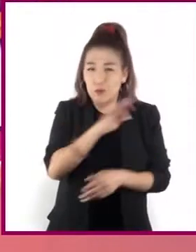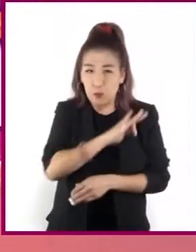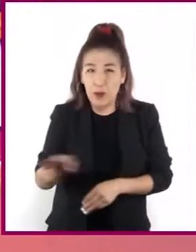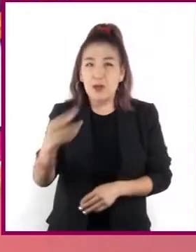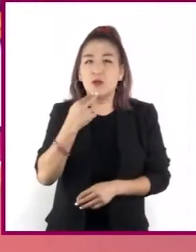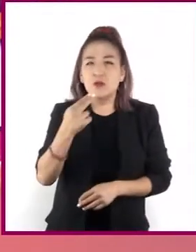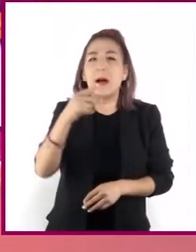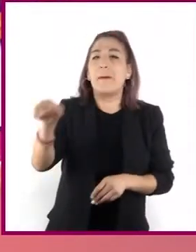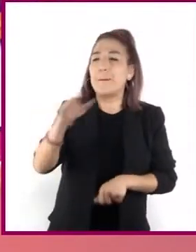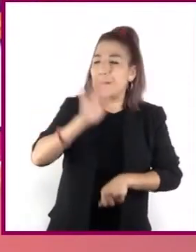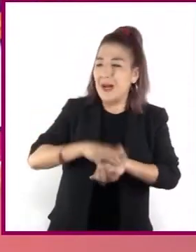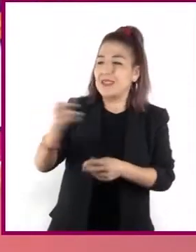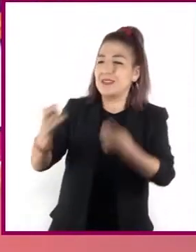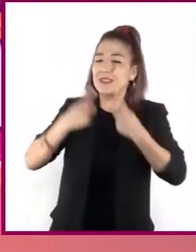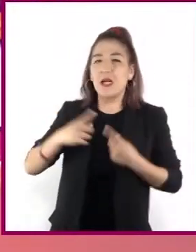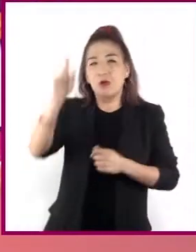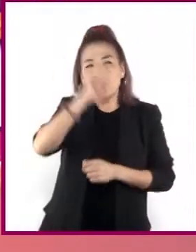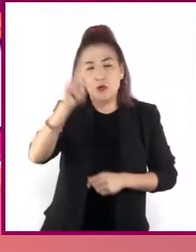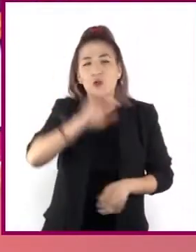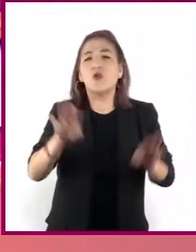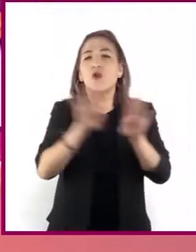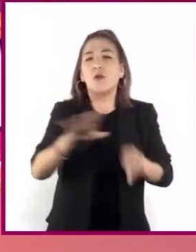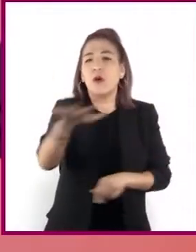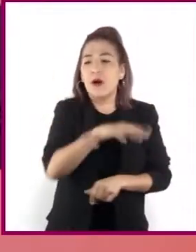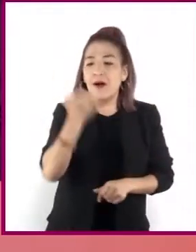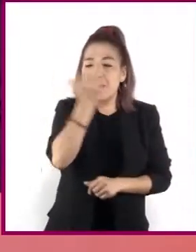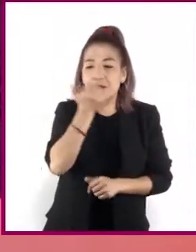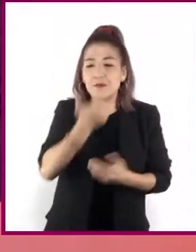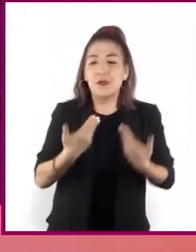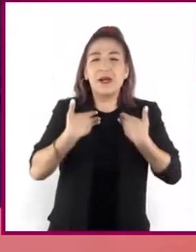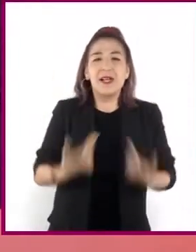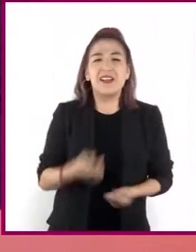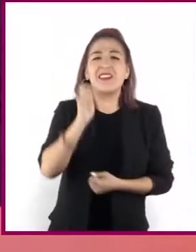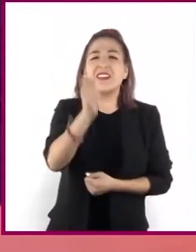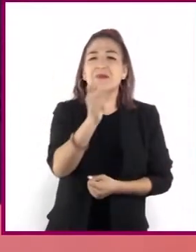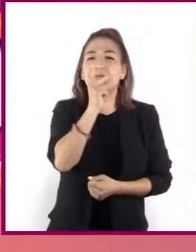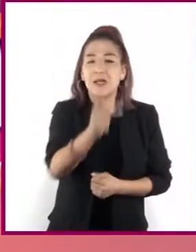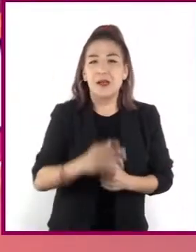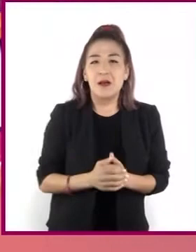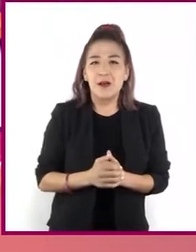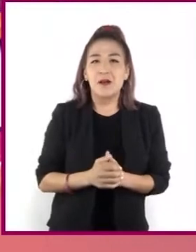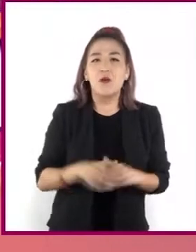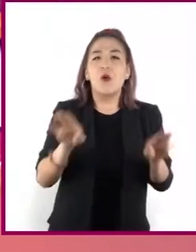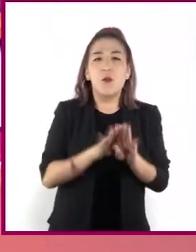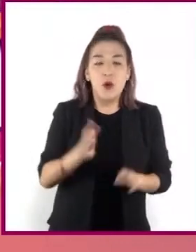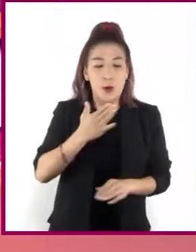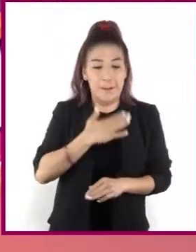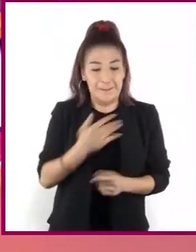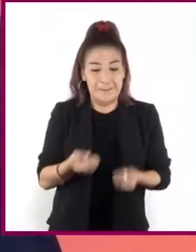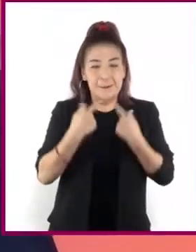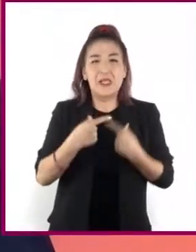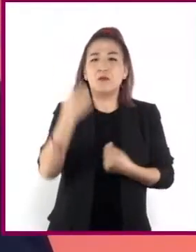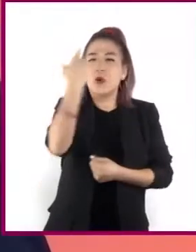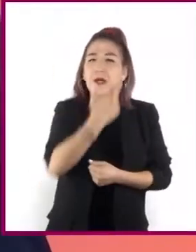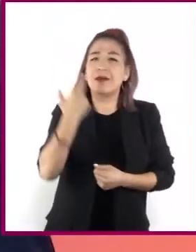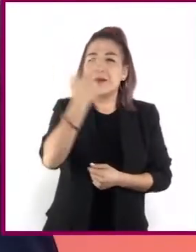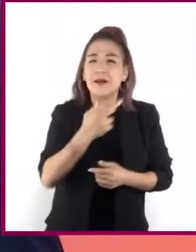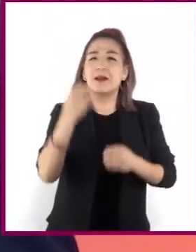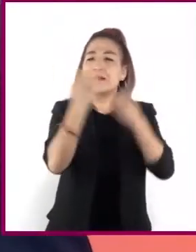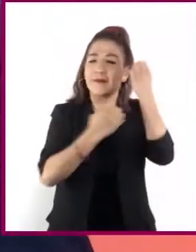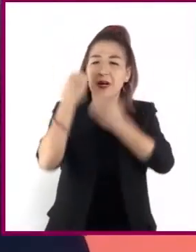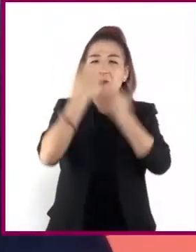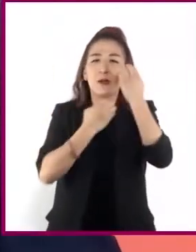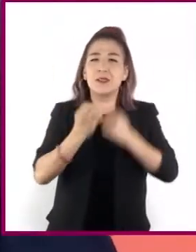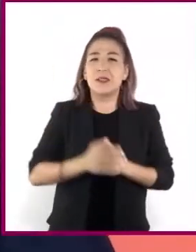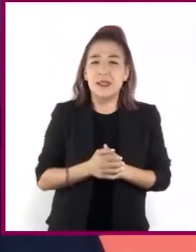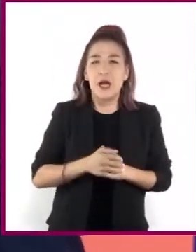nos orienta. ¿Cómo podrían nuestras alumnas y alumnos entender eso de la autoevaluación? ¿Qué